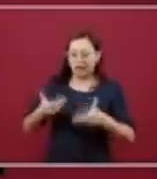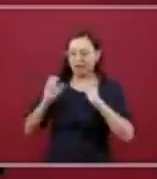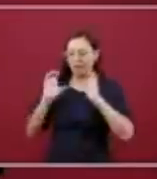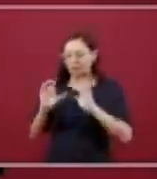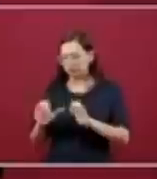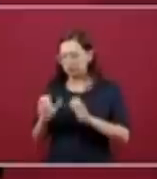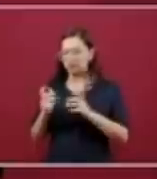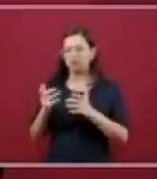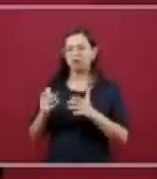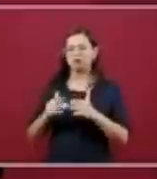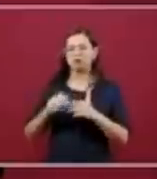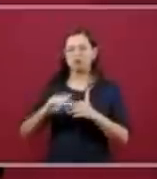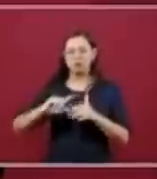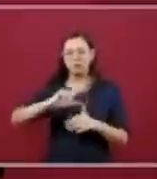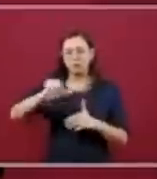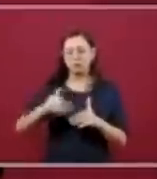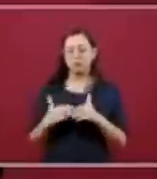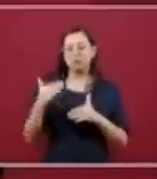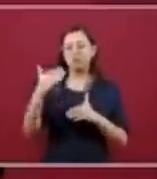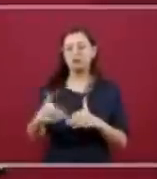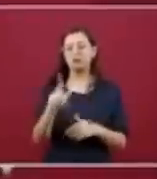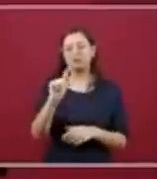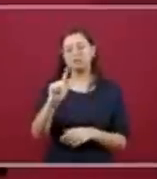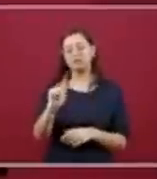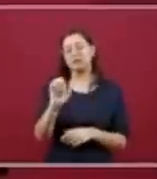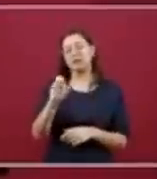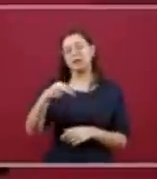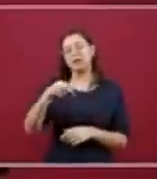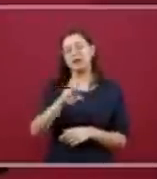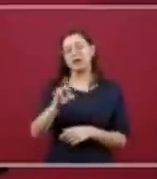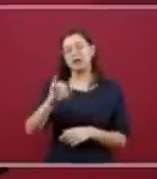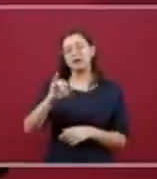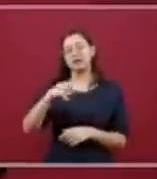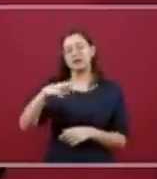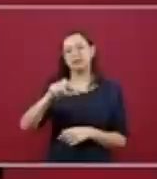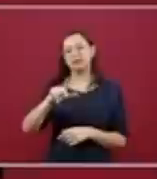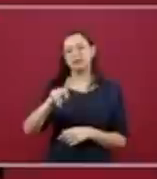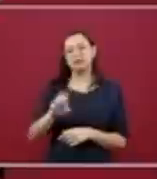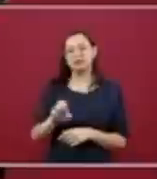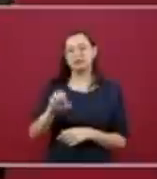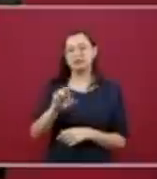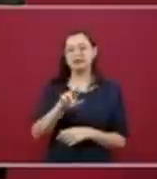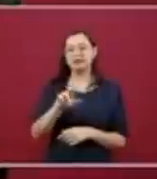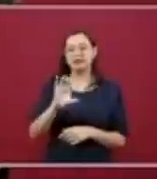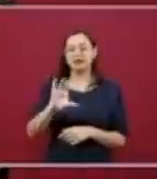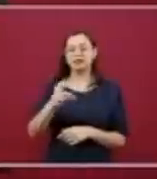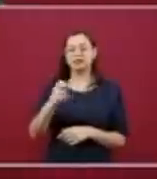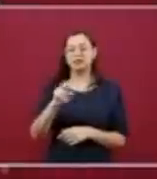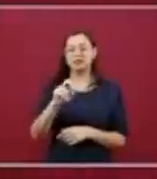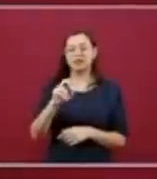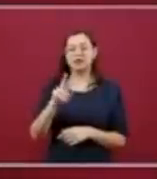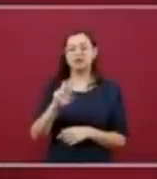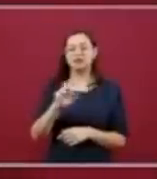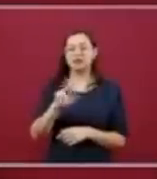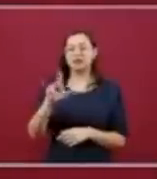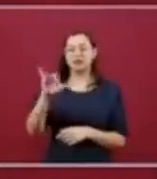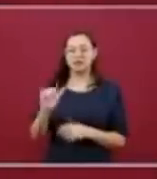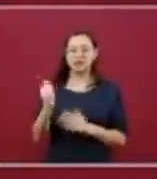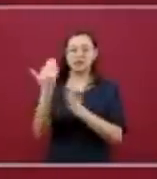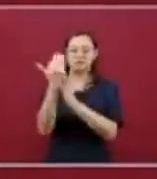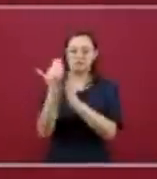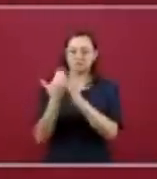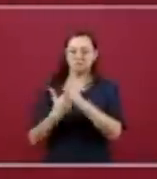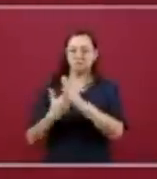La siguiente fue en los 70, con Luis Echeverría, en lo que fueron la ley de normas mínimas. Y ahora en la cuarta